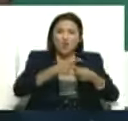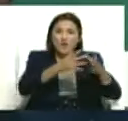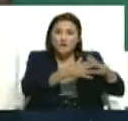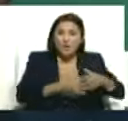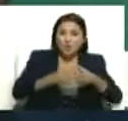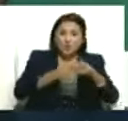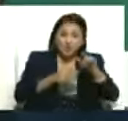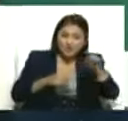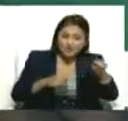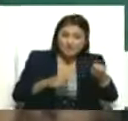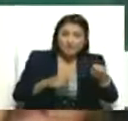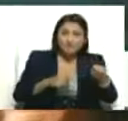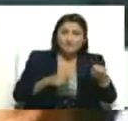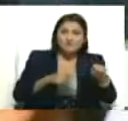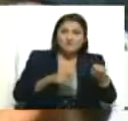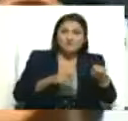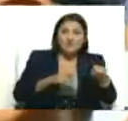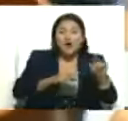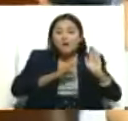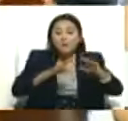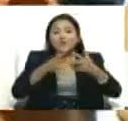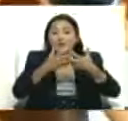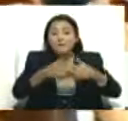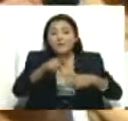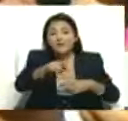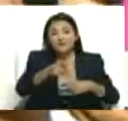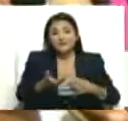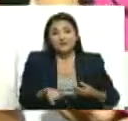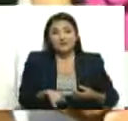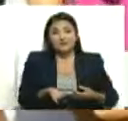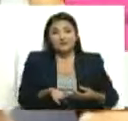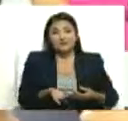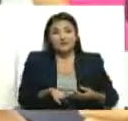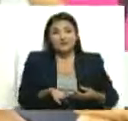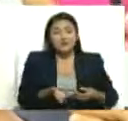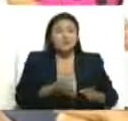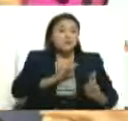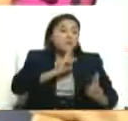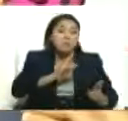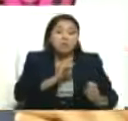Unidos, está a favor de la ExxonMobil. Nadie va a decir nada.